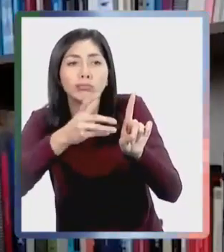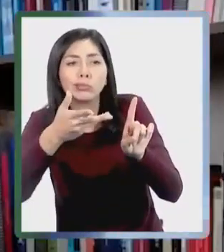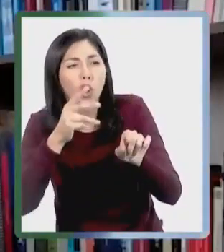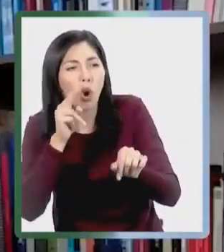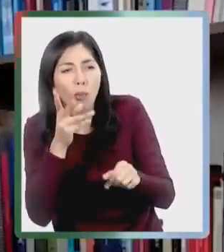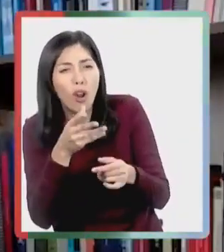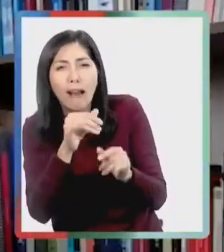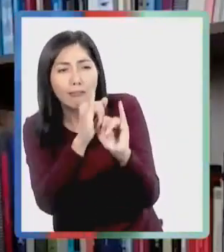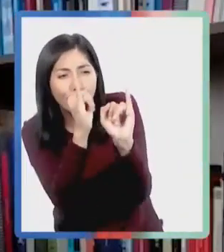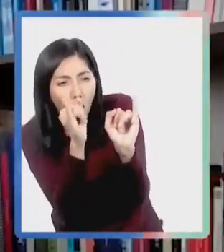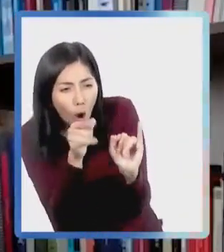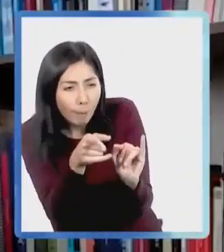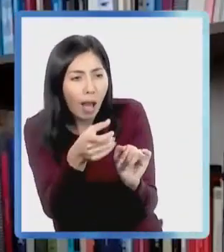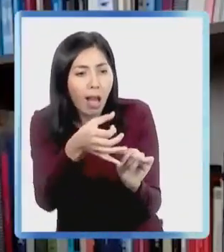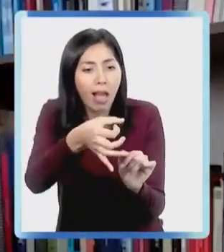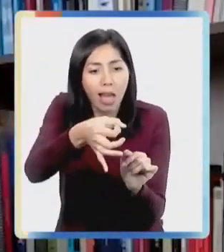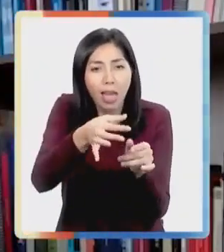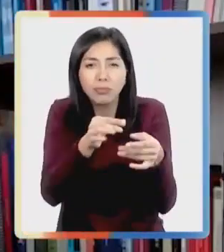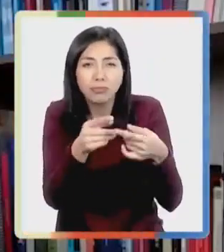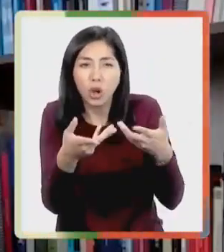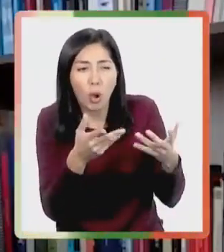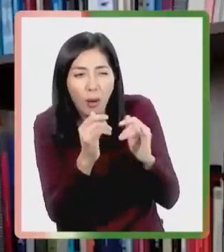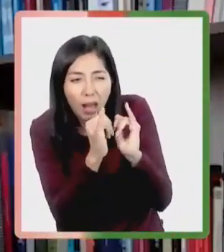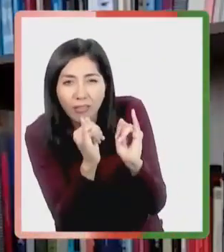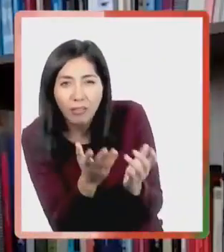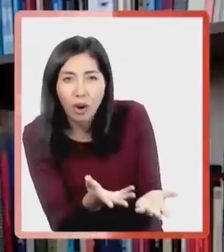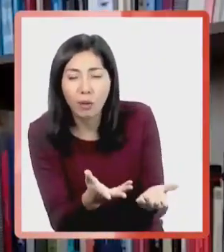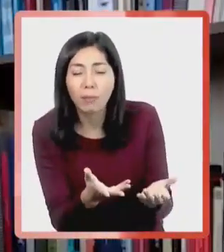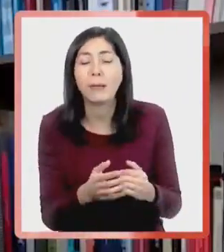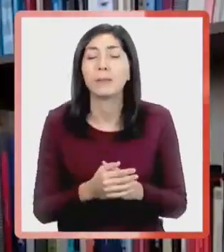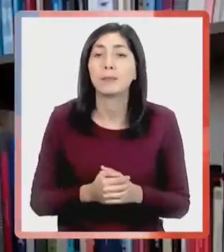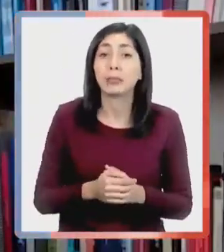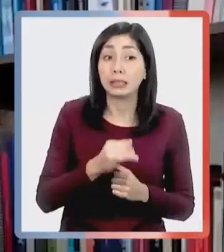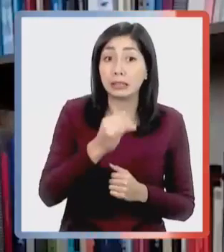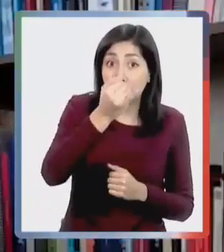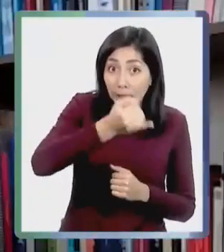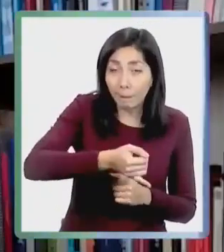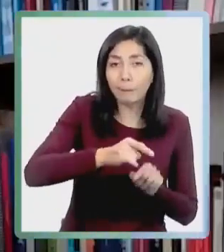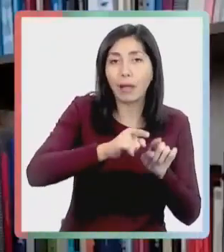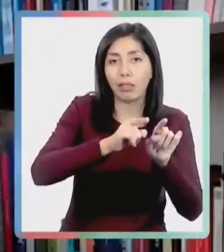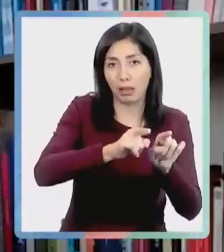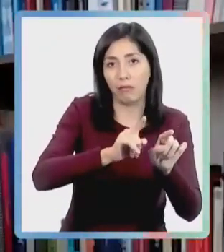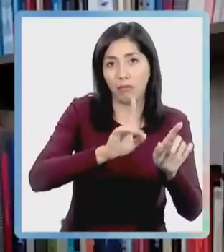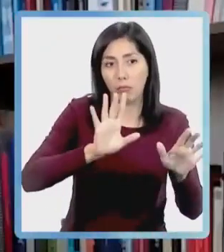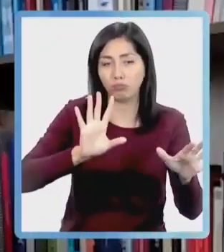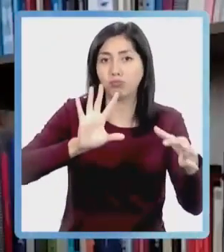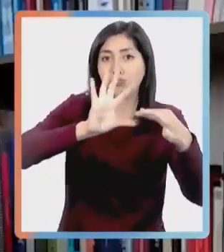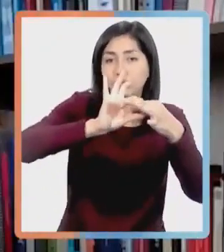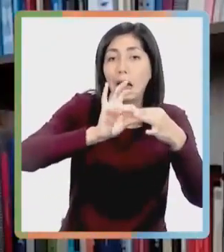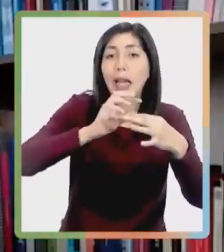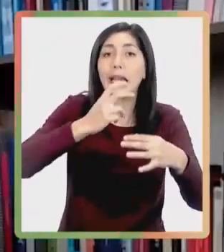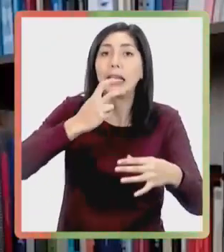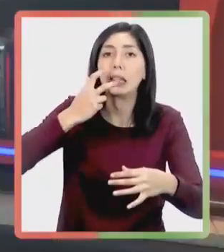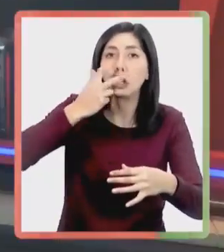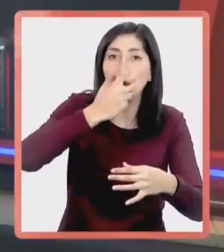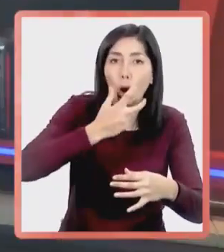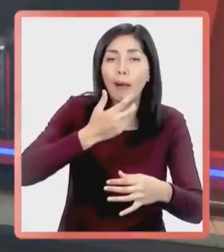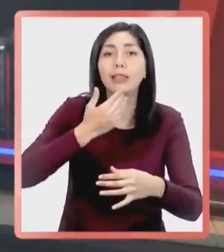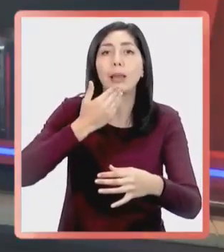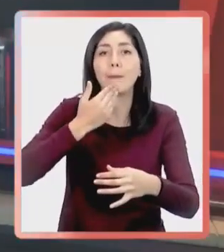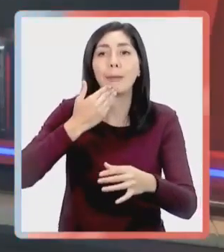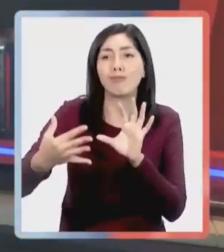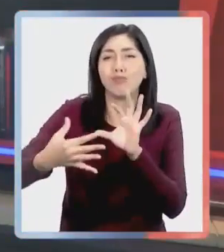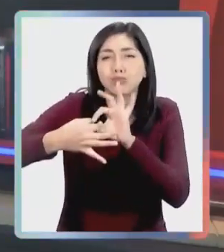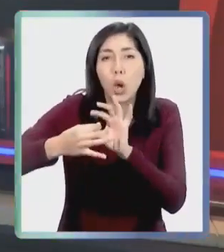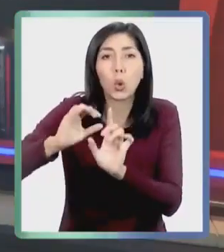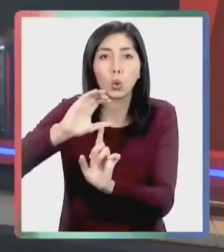los anticonceptivos, y que esto siempre tiene que ser adecuado para no solo el idioma, sino que para las